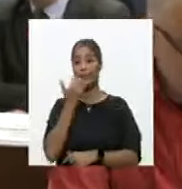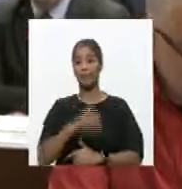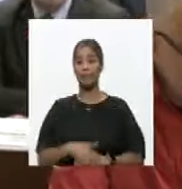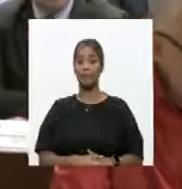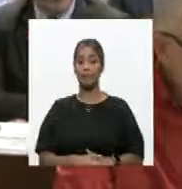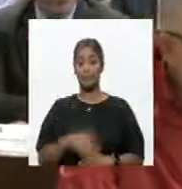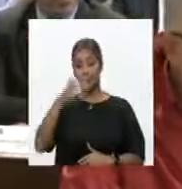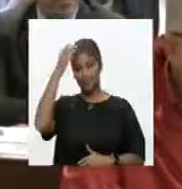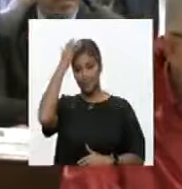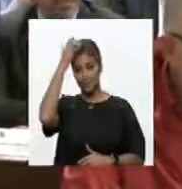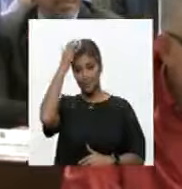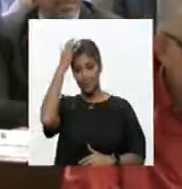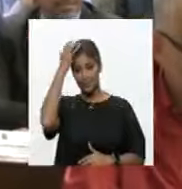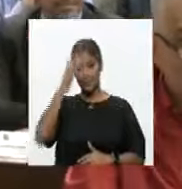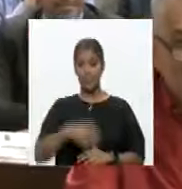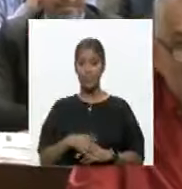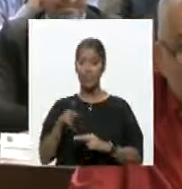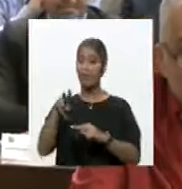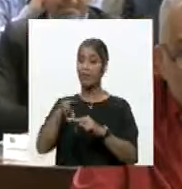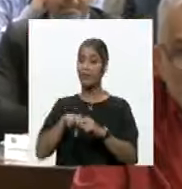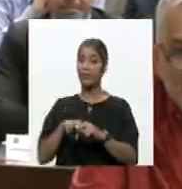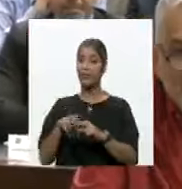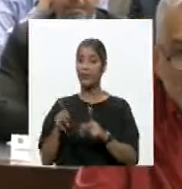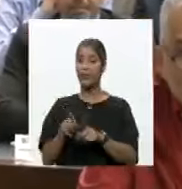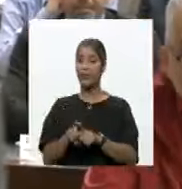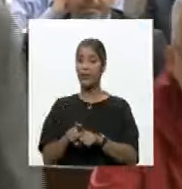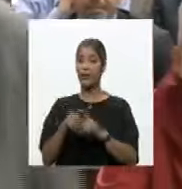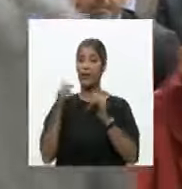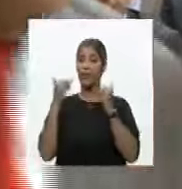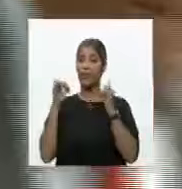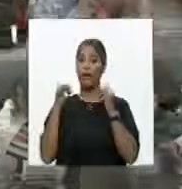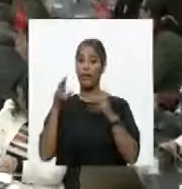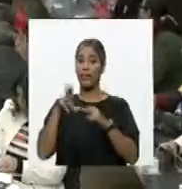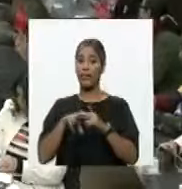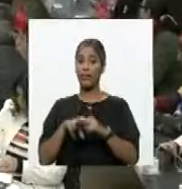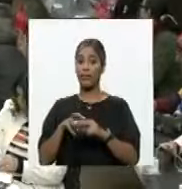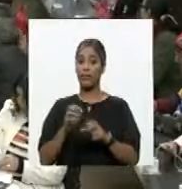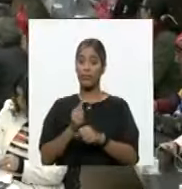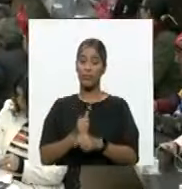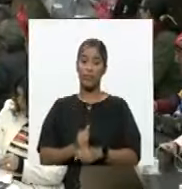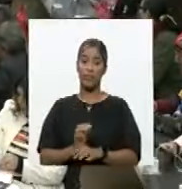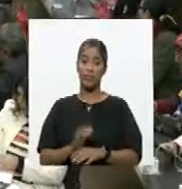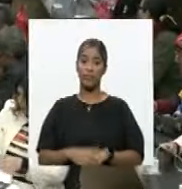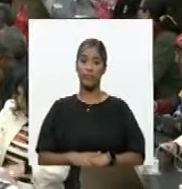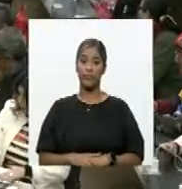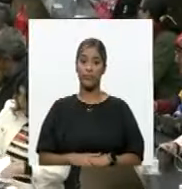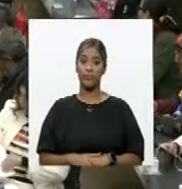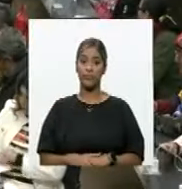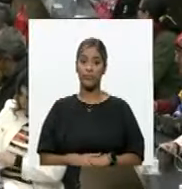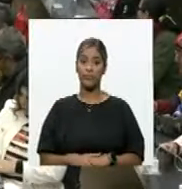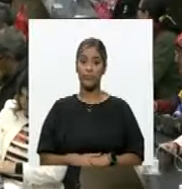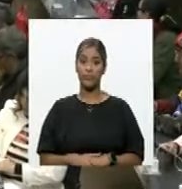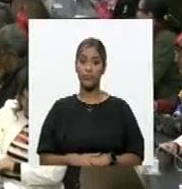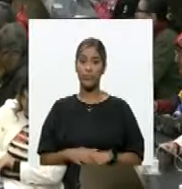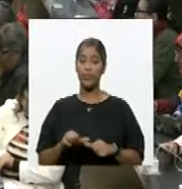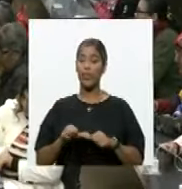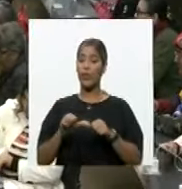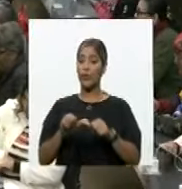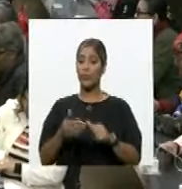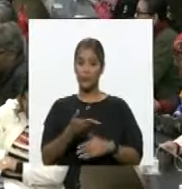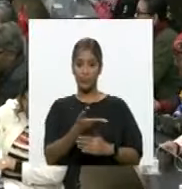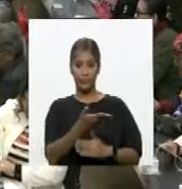Bueno, diputado Correa, una silla de esas de agencia de festejo mientras tanto. Ok. Continúe, su